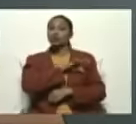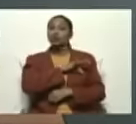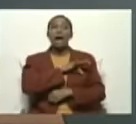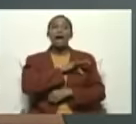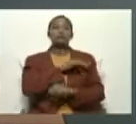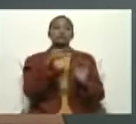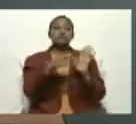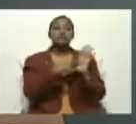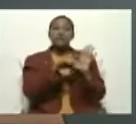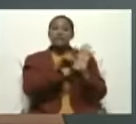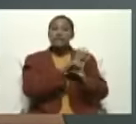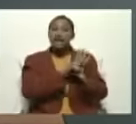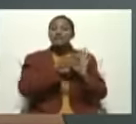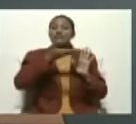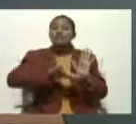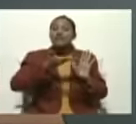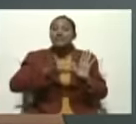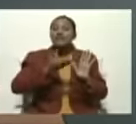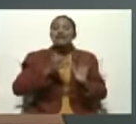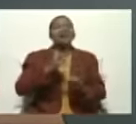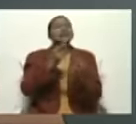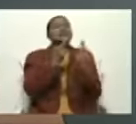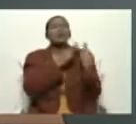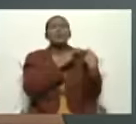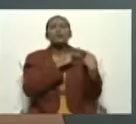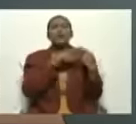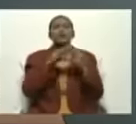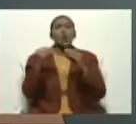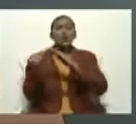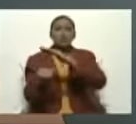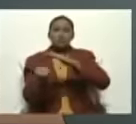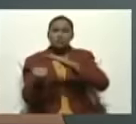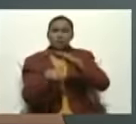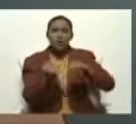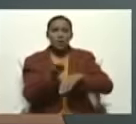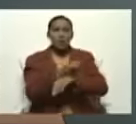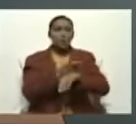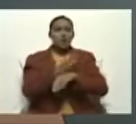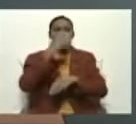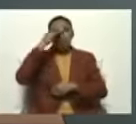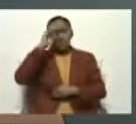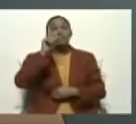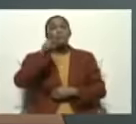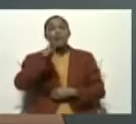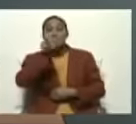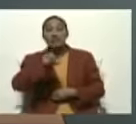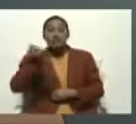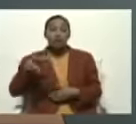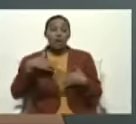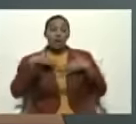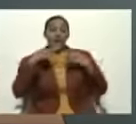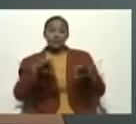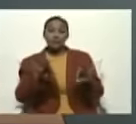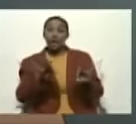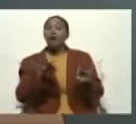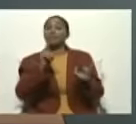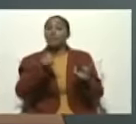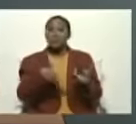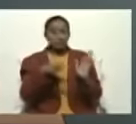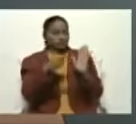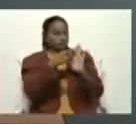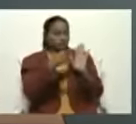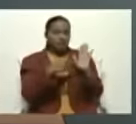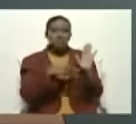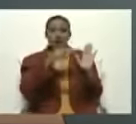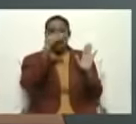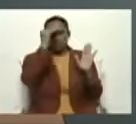responsabilidad para todas las instituciones del Estado y, por supuesto, también para las personas naturales, tener una permanente comunicación